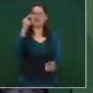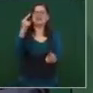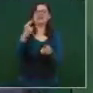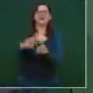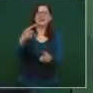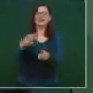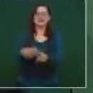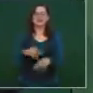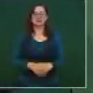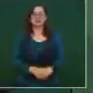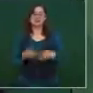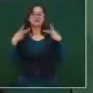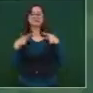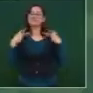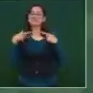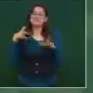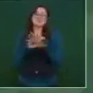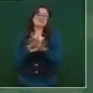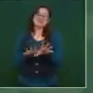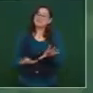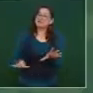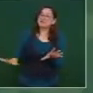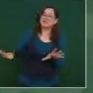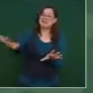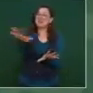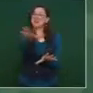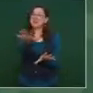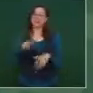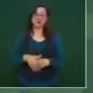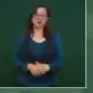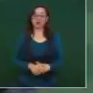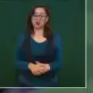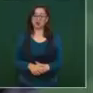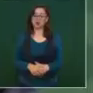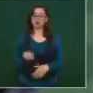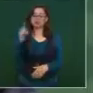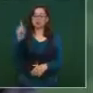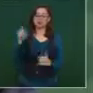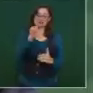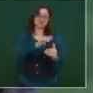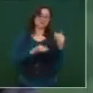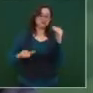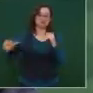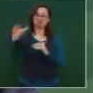decidir el pueblo, que es el soberano,